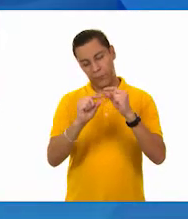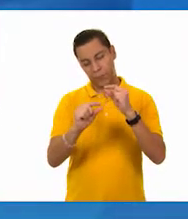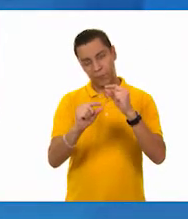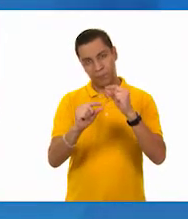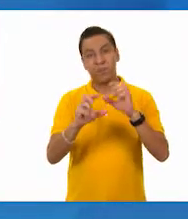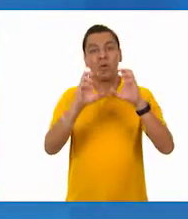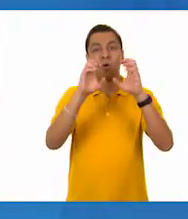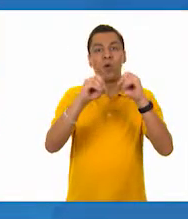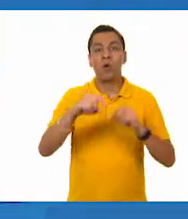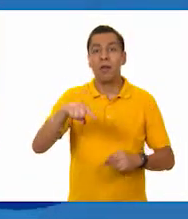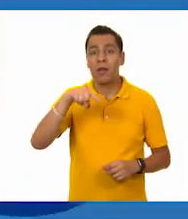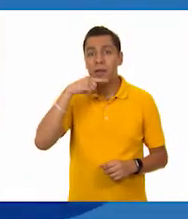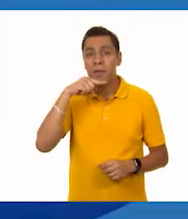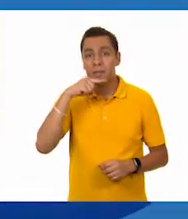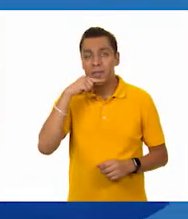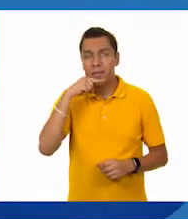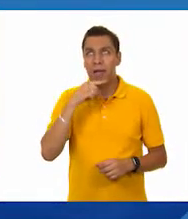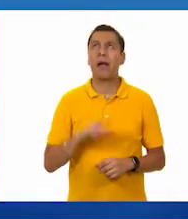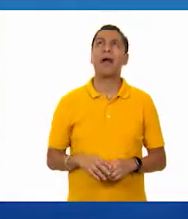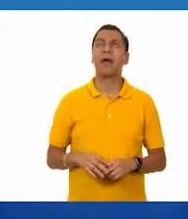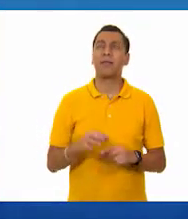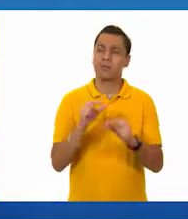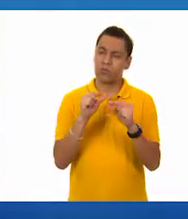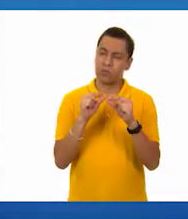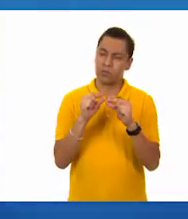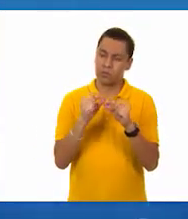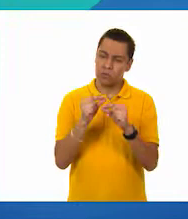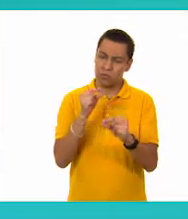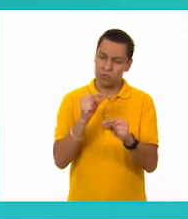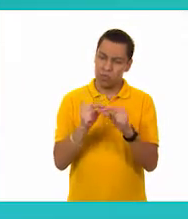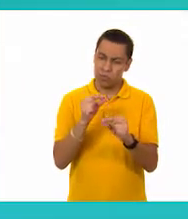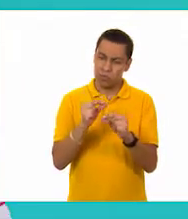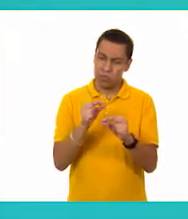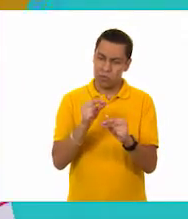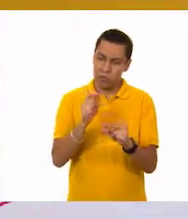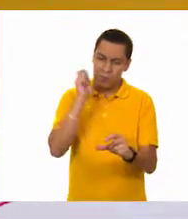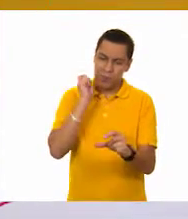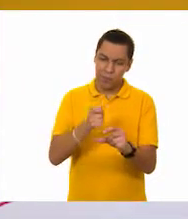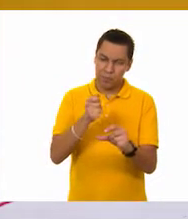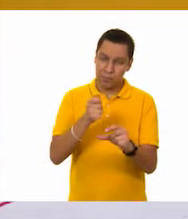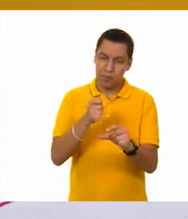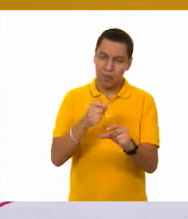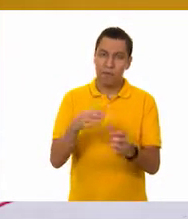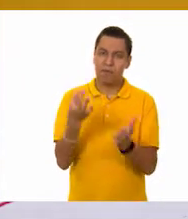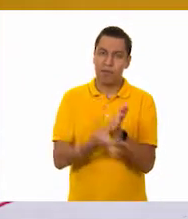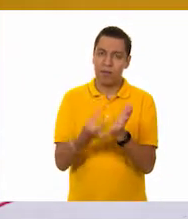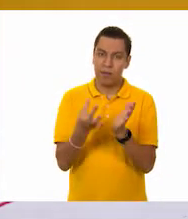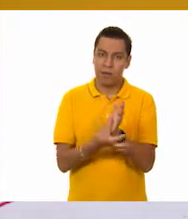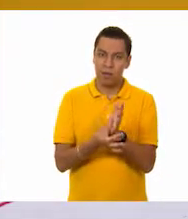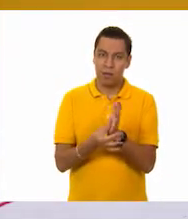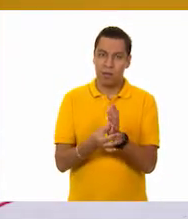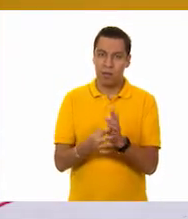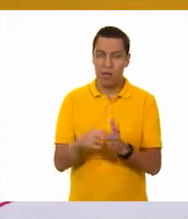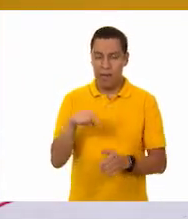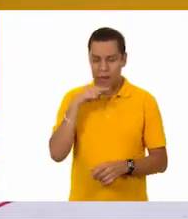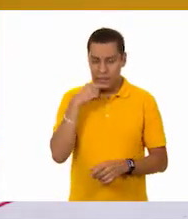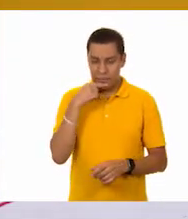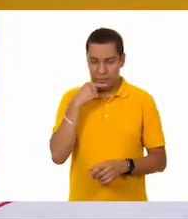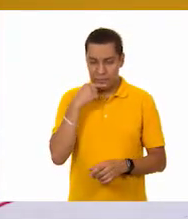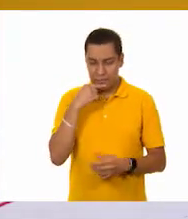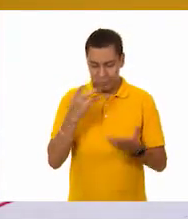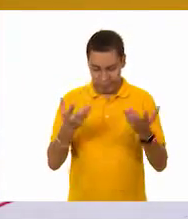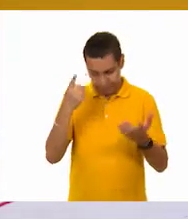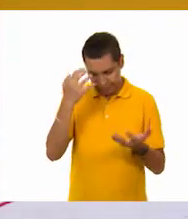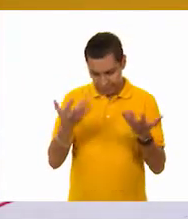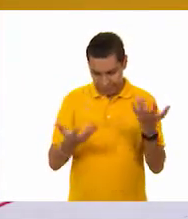Ah, ¿el tornillo es de metal? Sí. Ah, yo digo que el tornillo. ¿El tornillo? Sí. Oscar. Pues yo también creo que